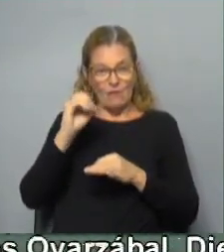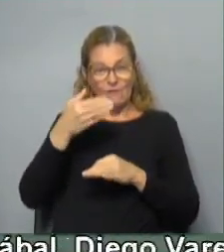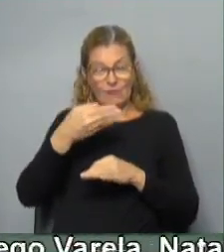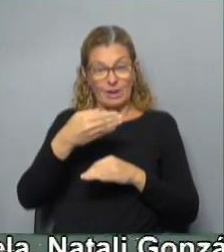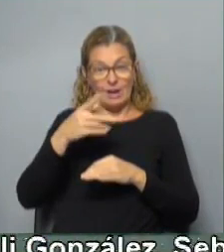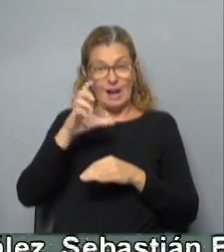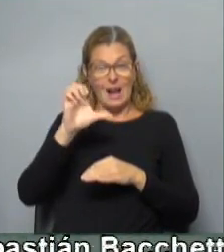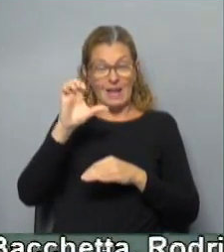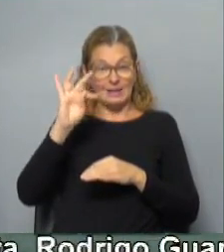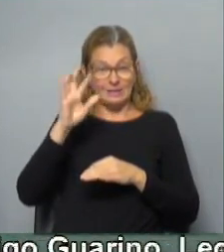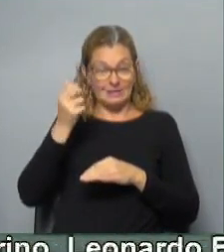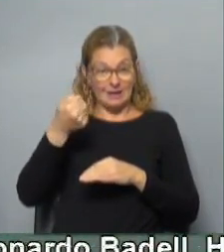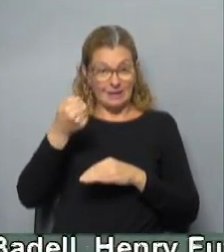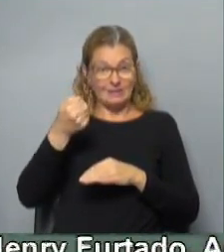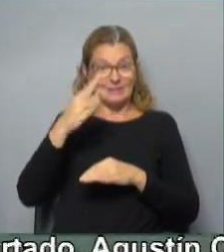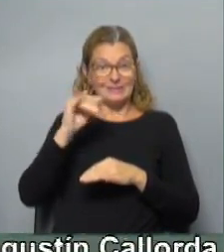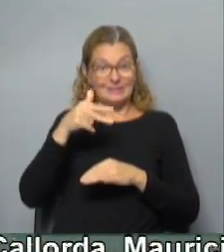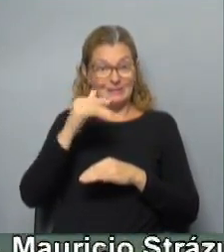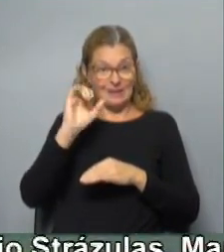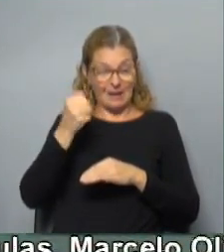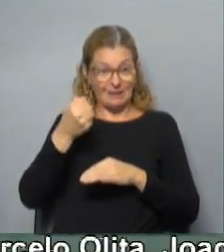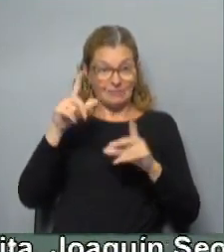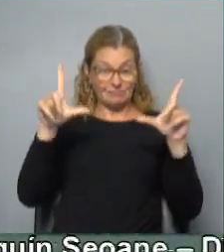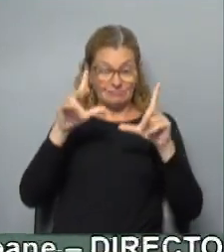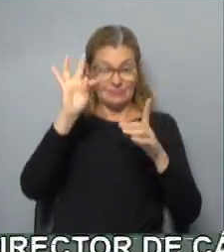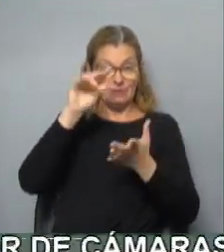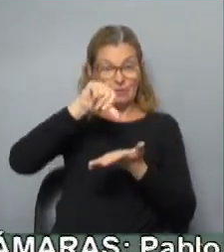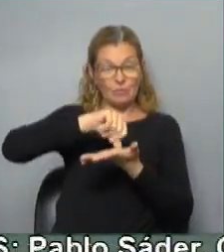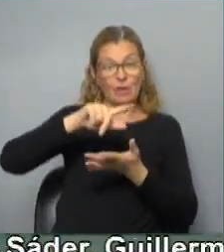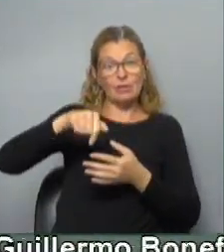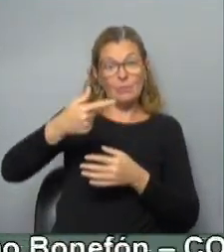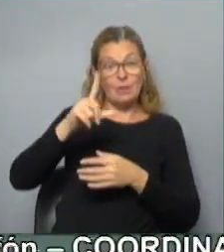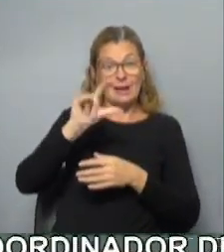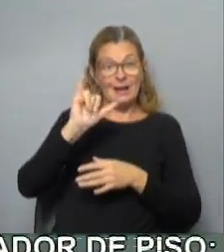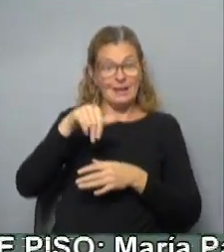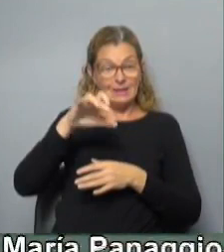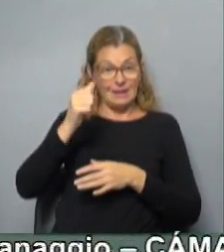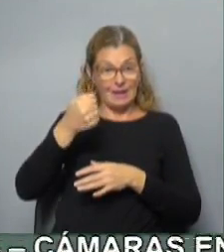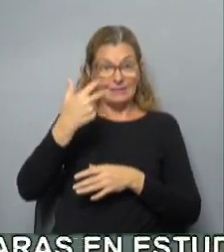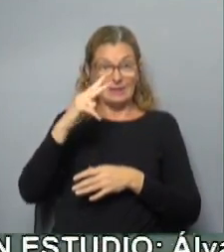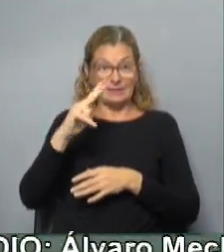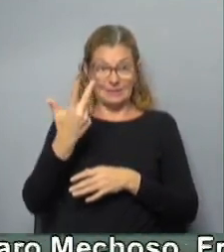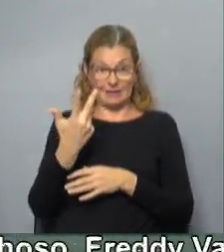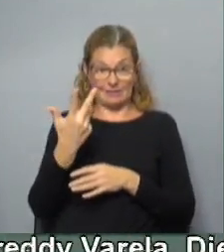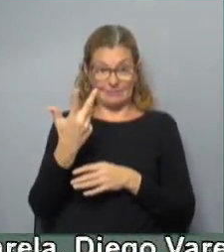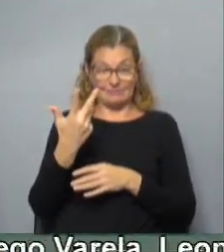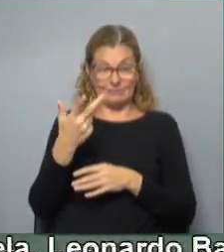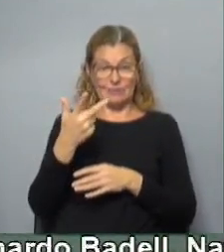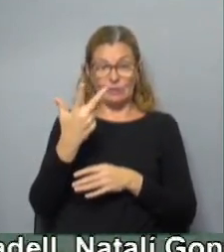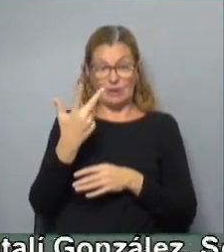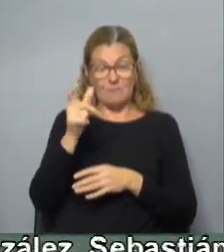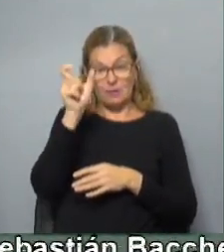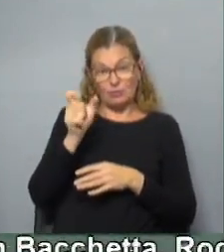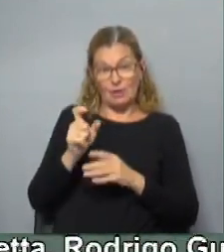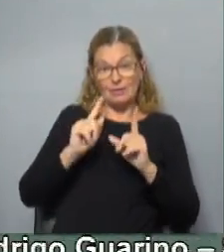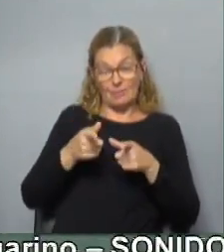también una semana como siempre en la pantalla de tv ciudad y después viene línea de tres con wilmar con manejar o vischi y con big iturbide